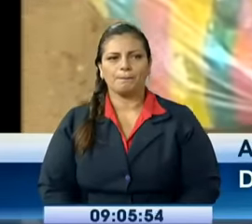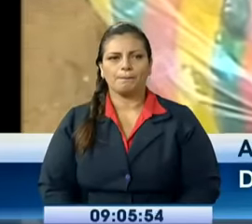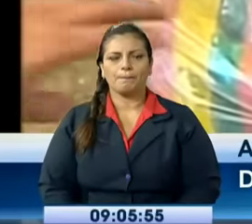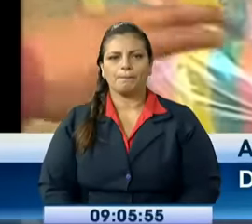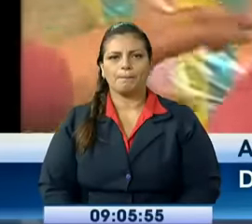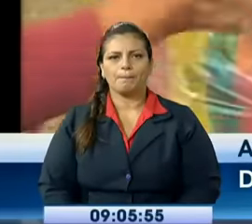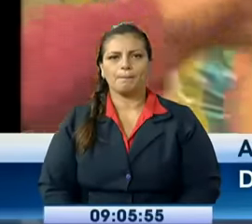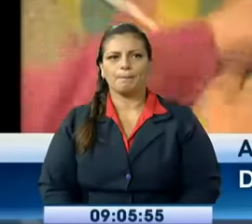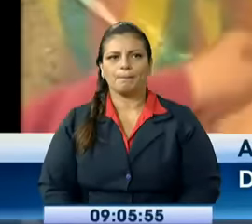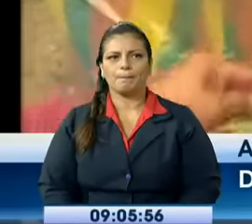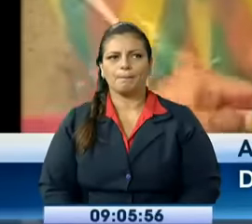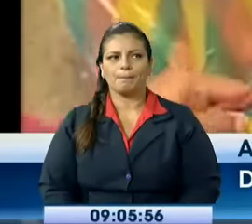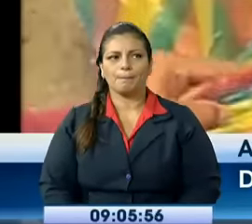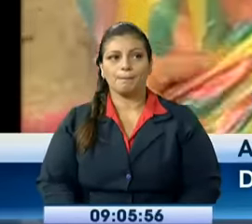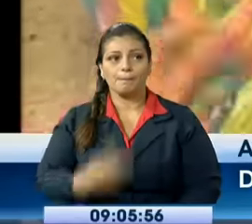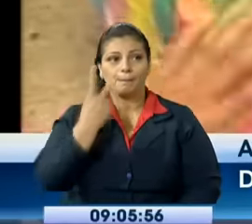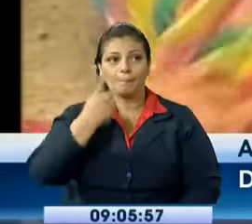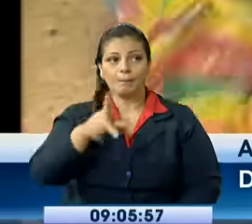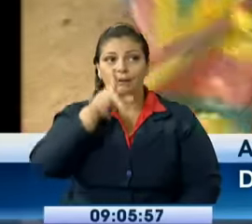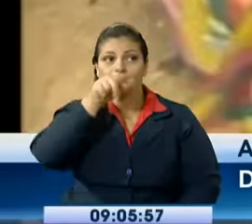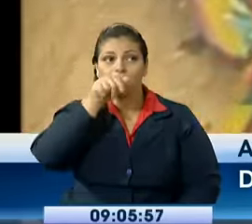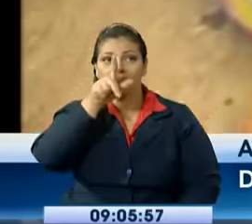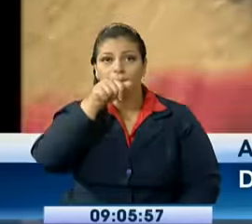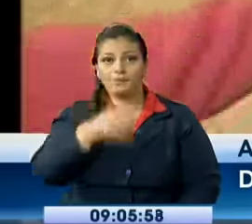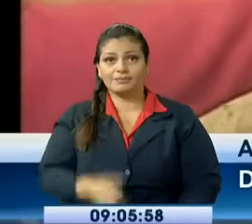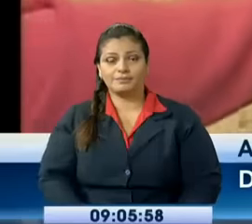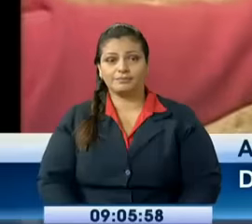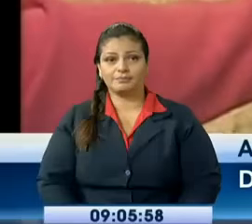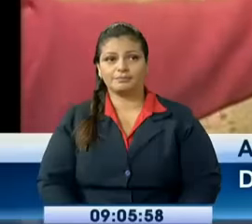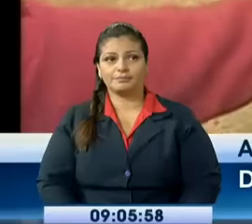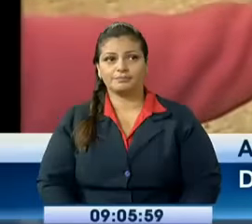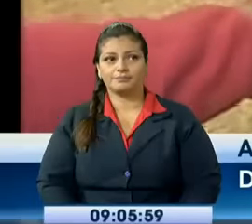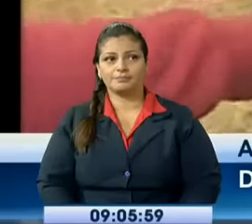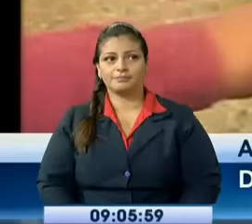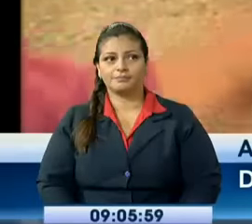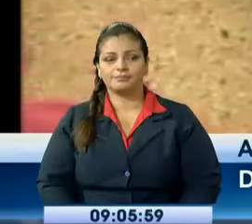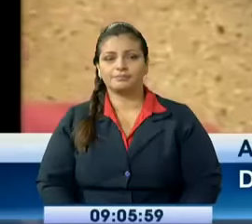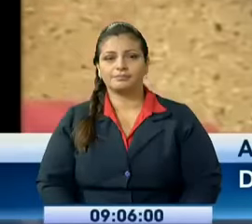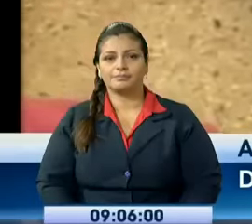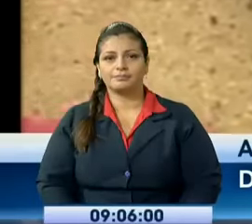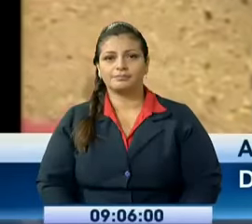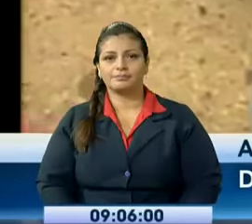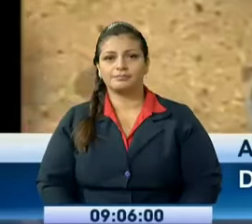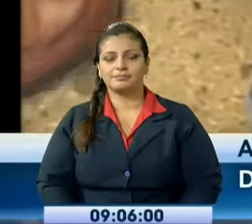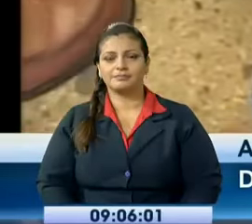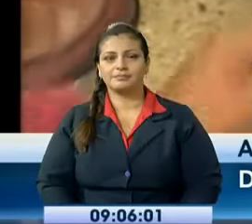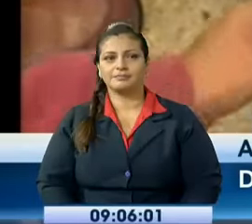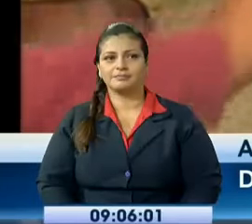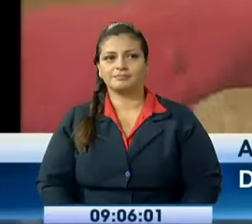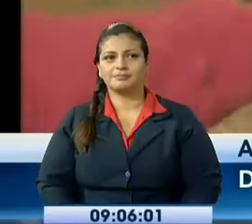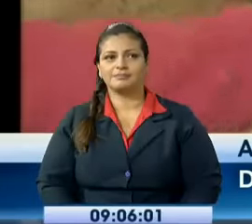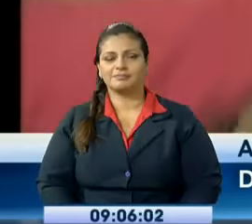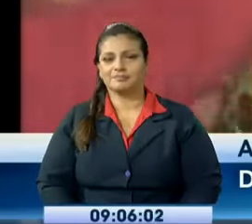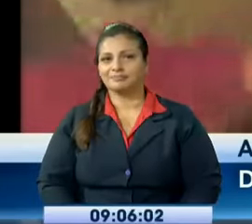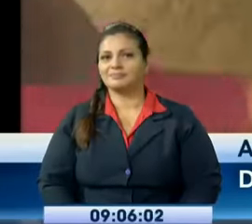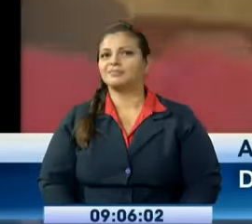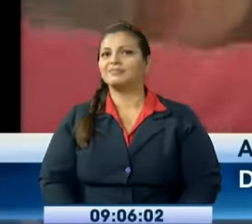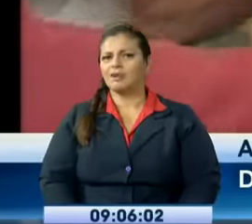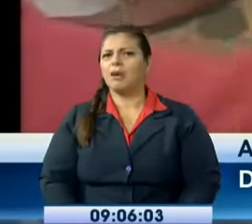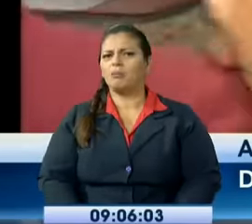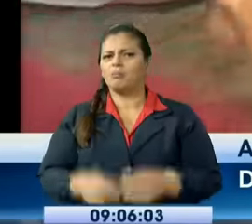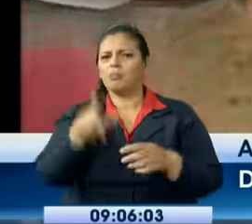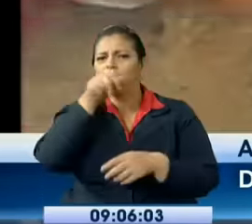intemperie. Ahí está el pollo mutante, para quienes no lo vieron hace un ratito, bueno, ahí ya lo están viendo. Sin aire cuesta $9, con aire